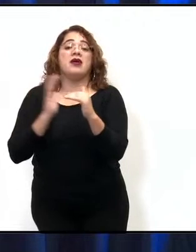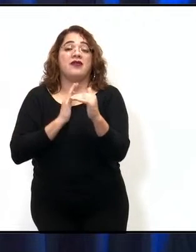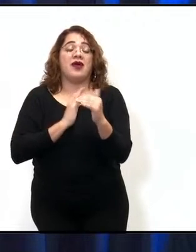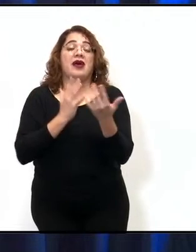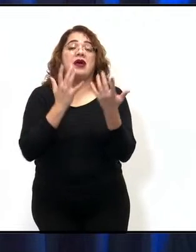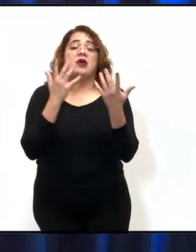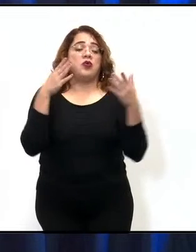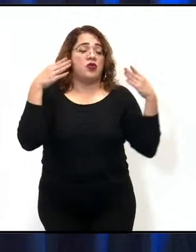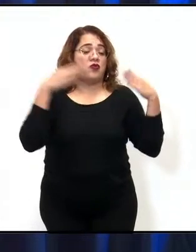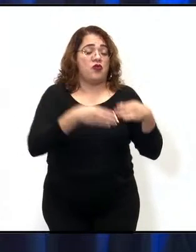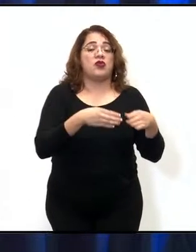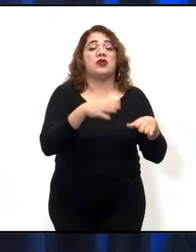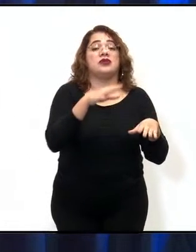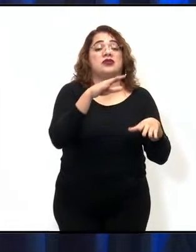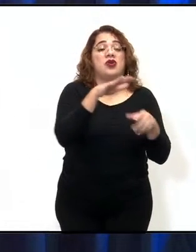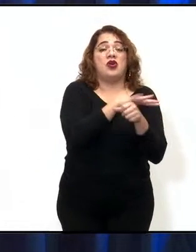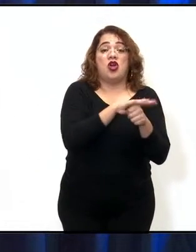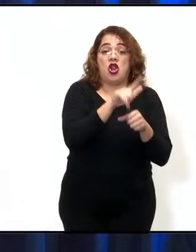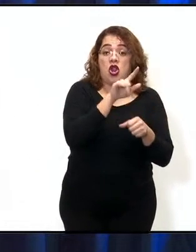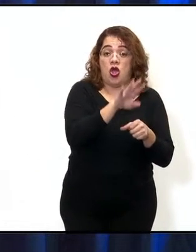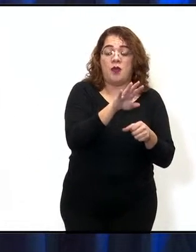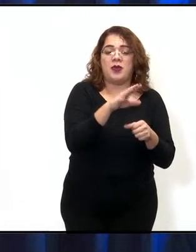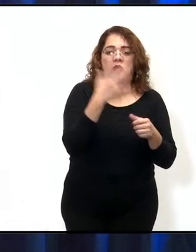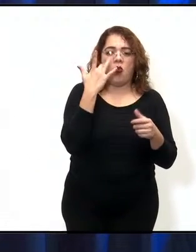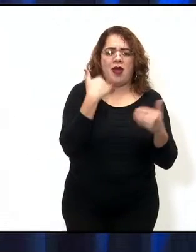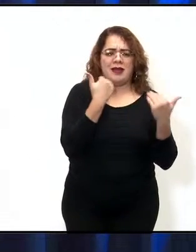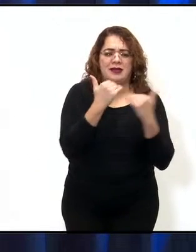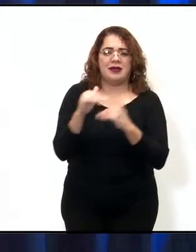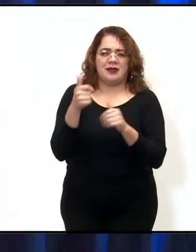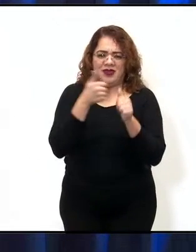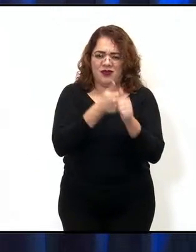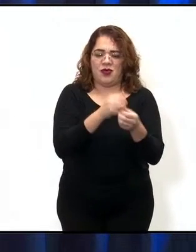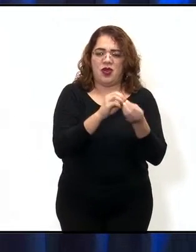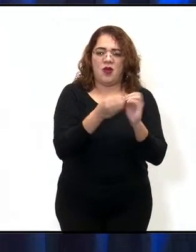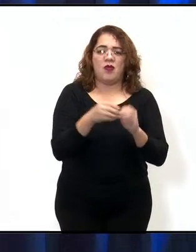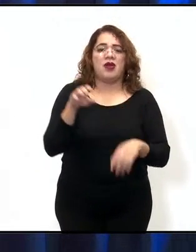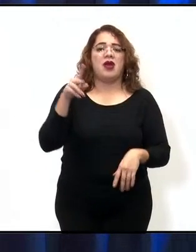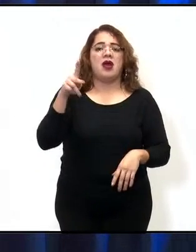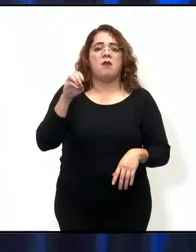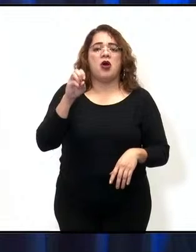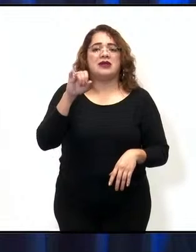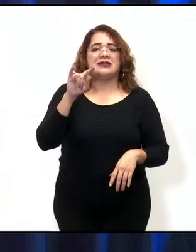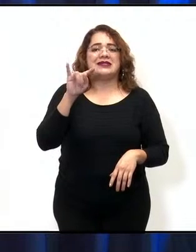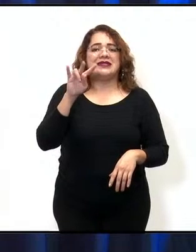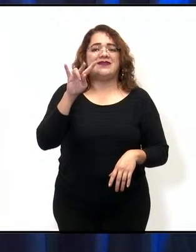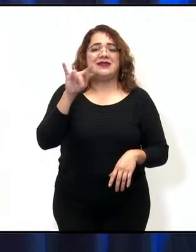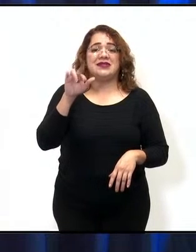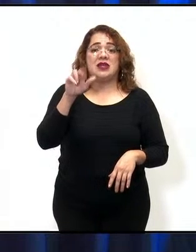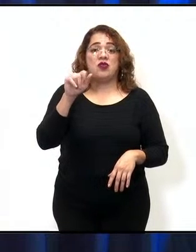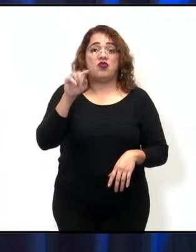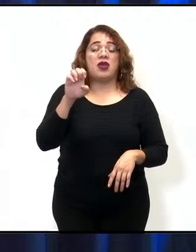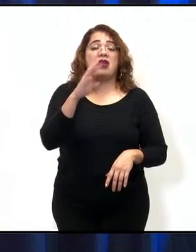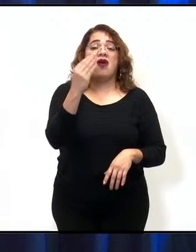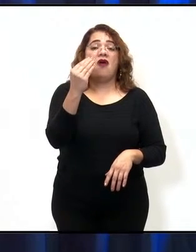locales. Actualmente nuestra tasa de positividad en 7 días está al